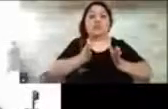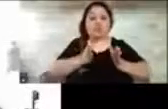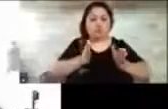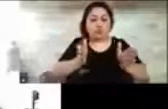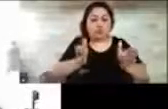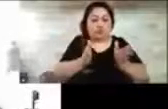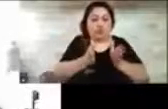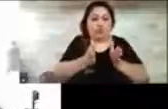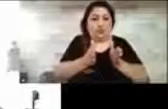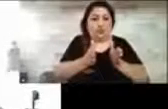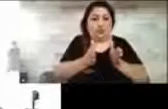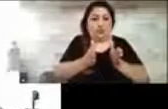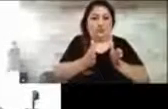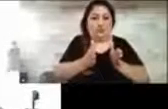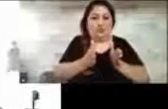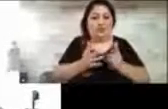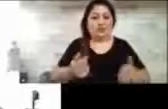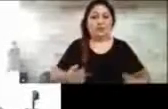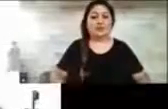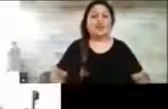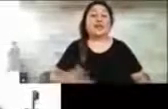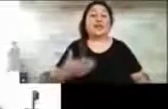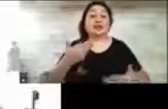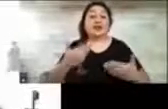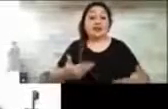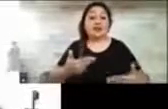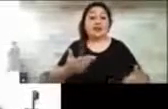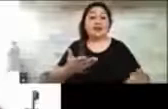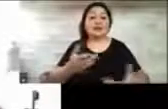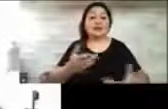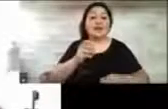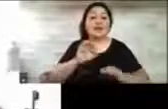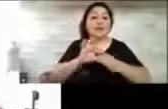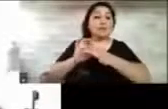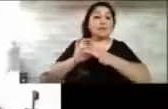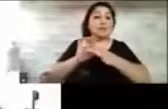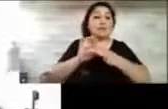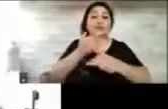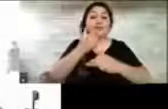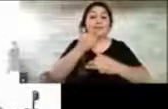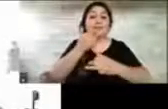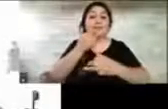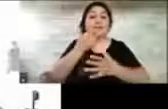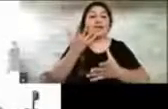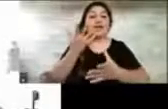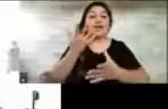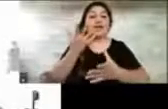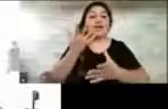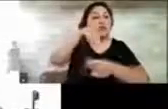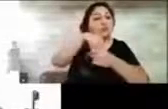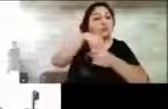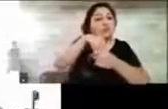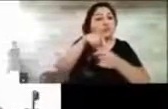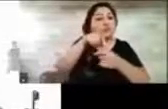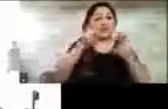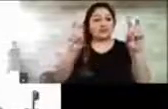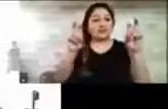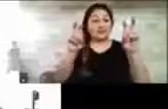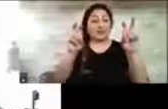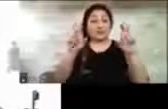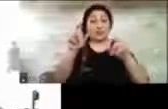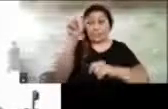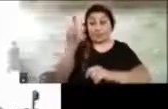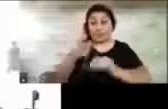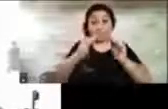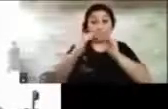irregular. En ese sentido también quise incluir esta frase o este testimonio de un vecino del sector que